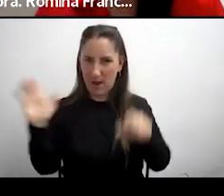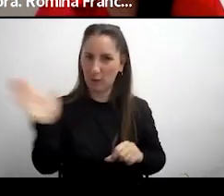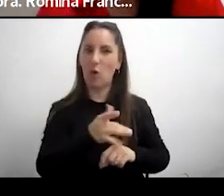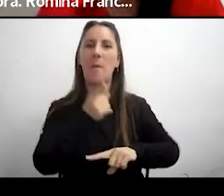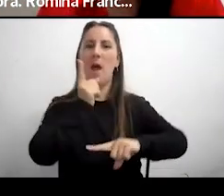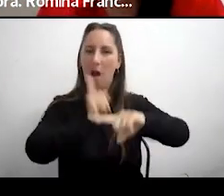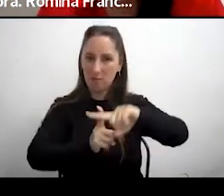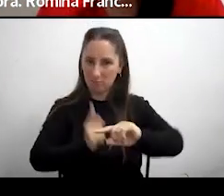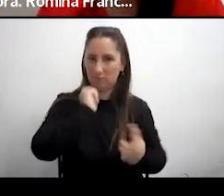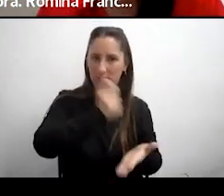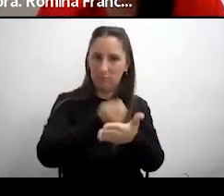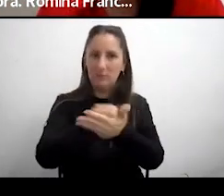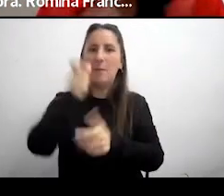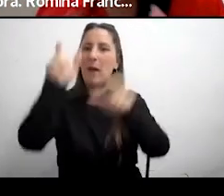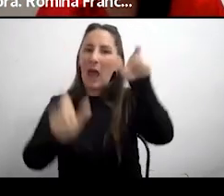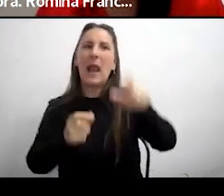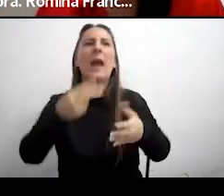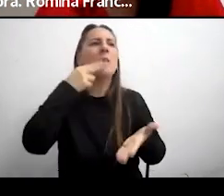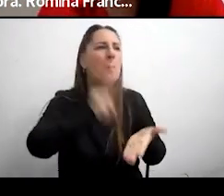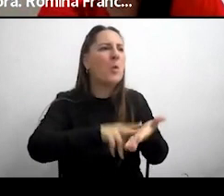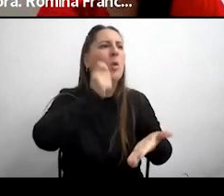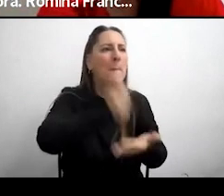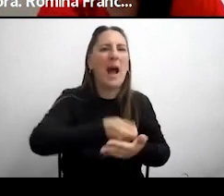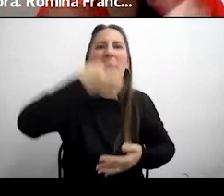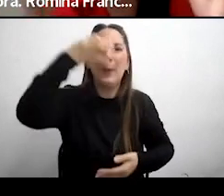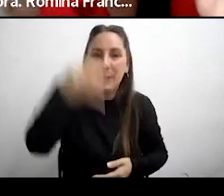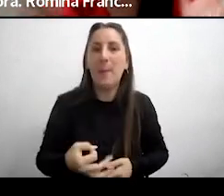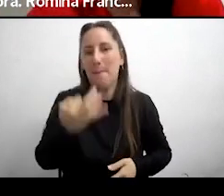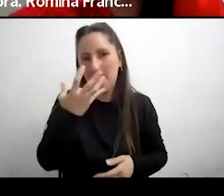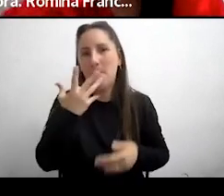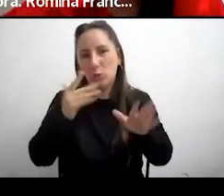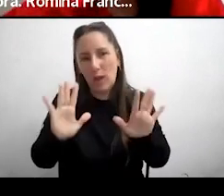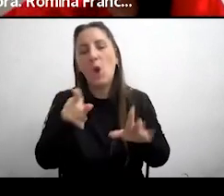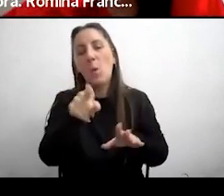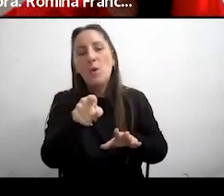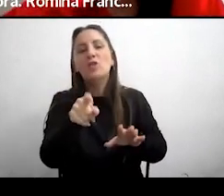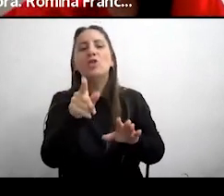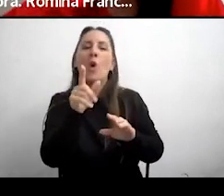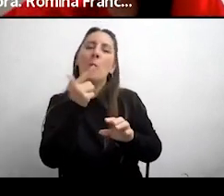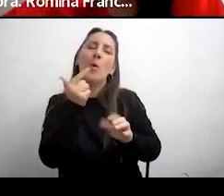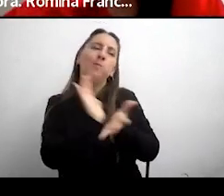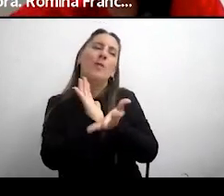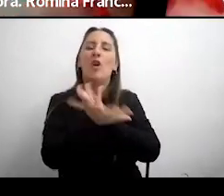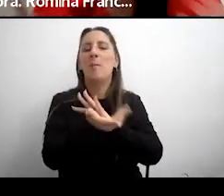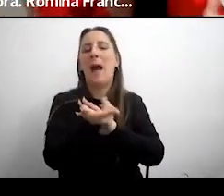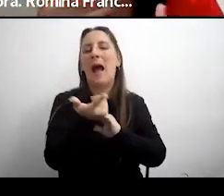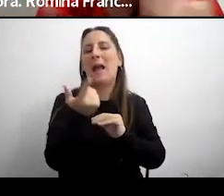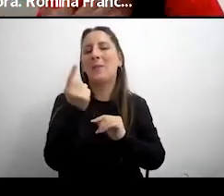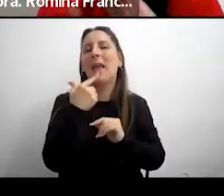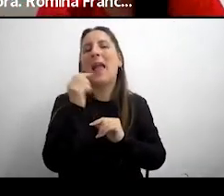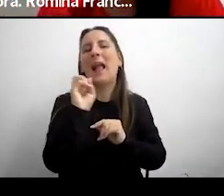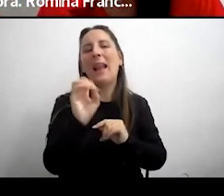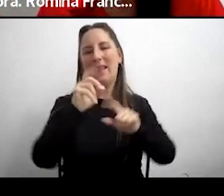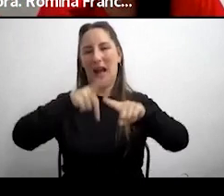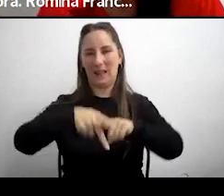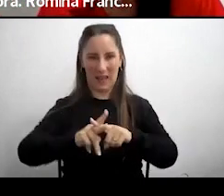para que los contribuyentes paguen bien los impuestos, bueno, es una crítica, digamos, técnica, pero bueno, ya uno